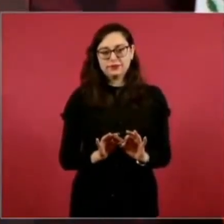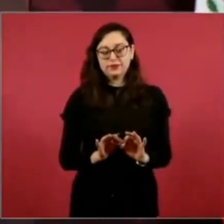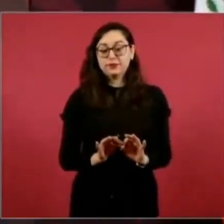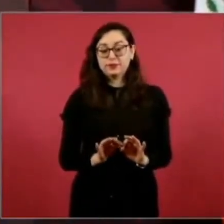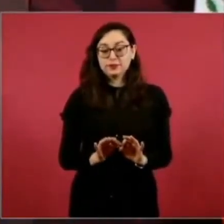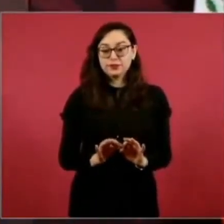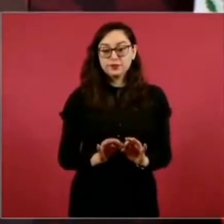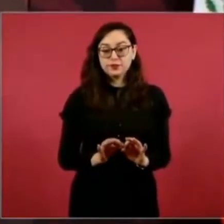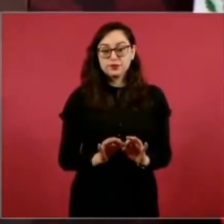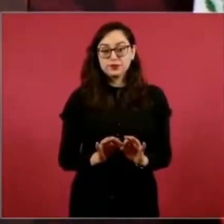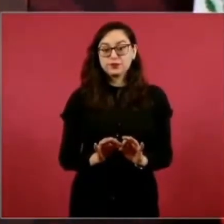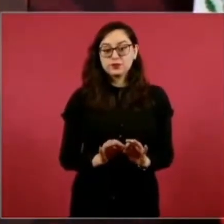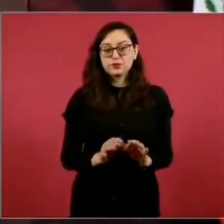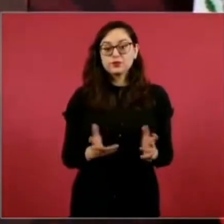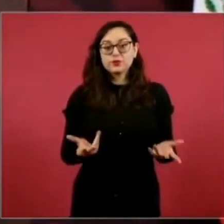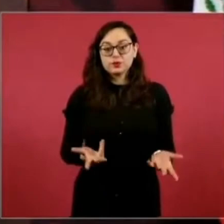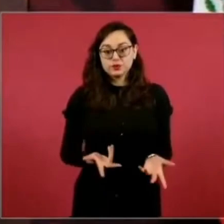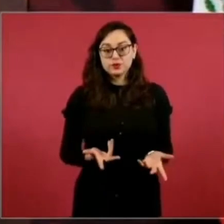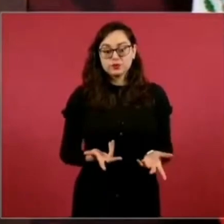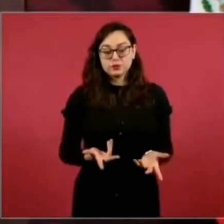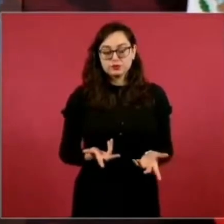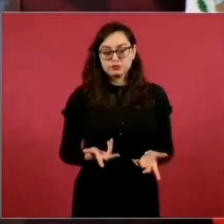sea estar